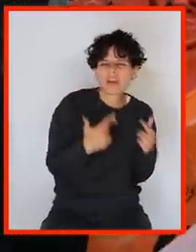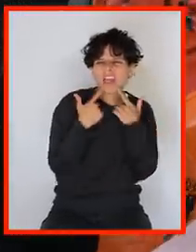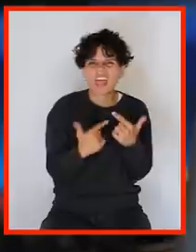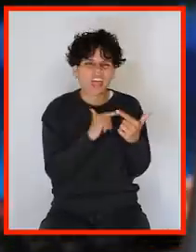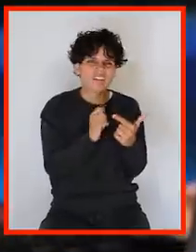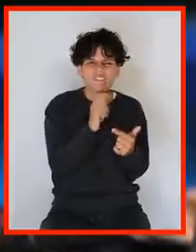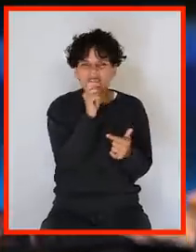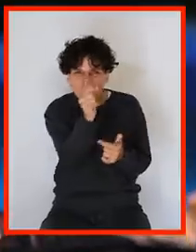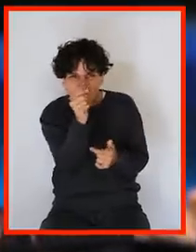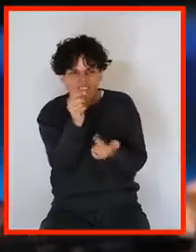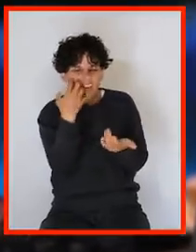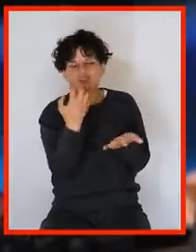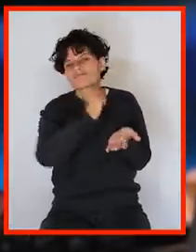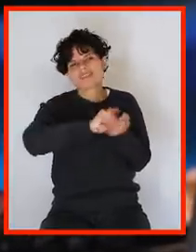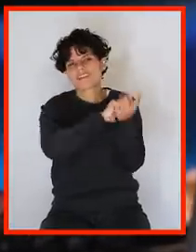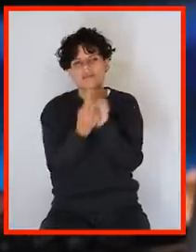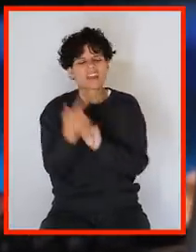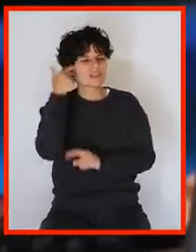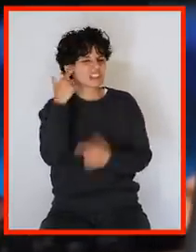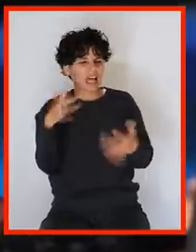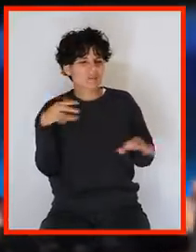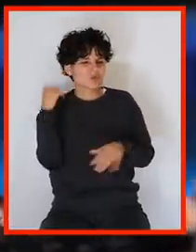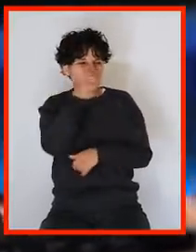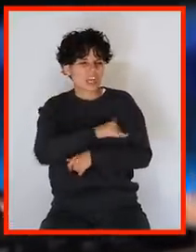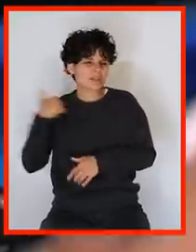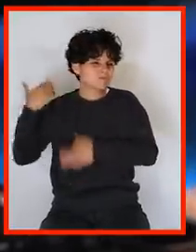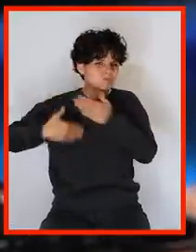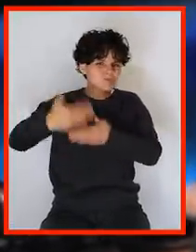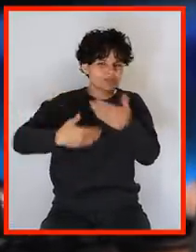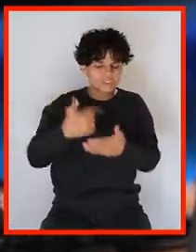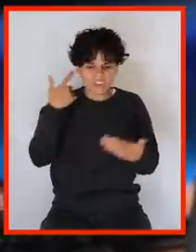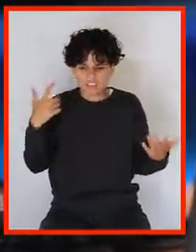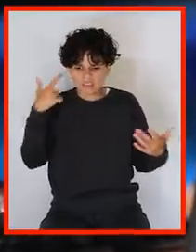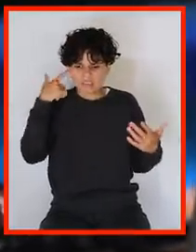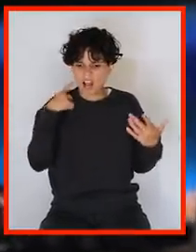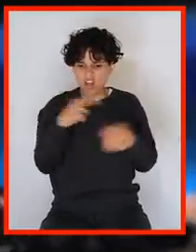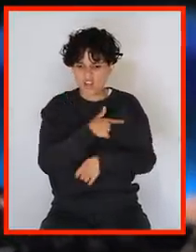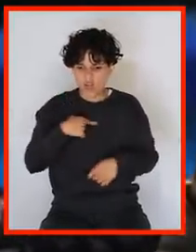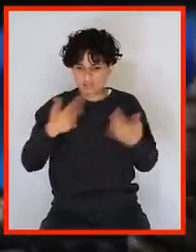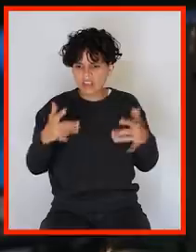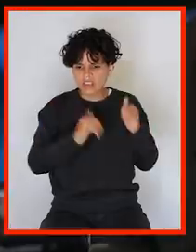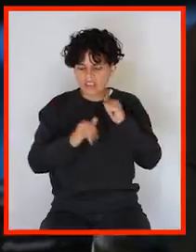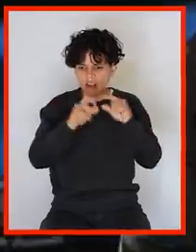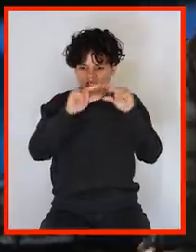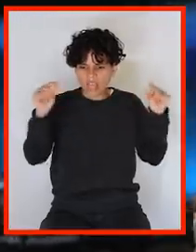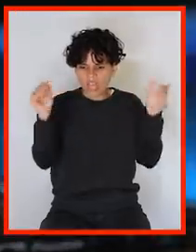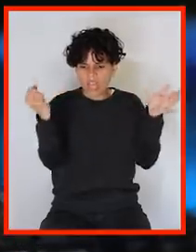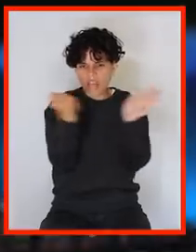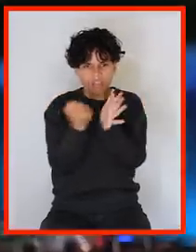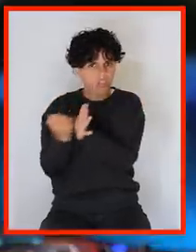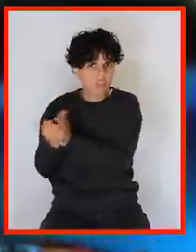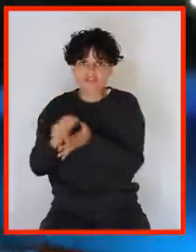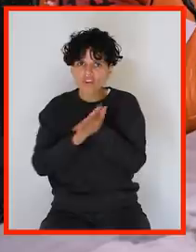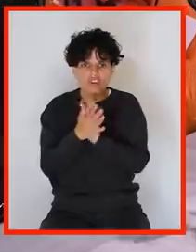weá. Y dije, puta, ya ha pasado como mucho tiempo, ya me verificaron la cuenta culiada, ya no puedo como